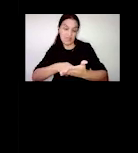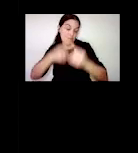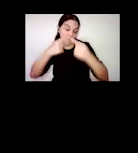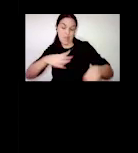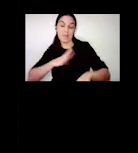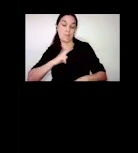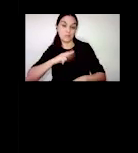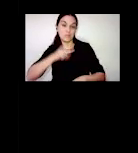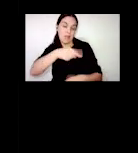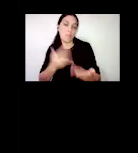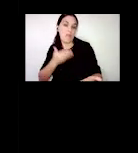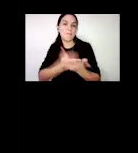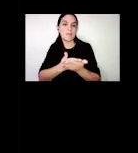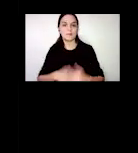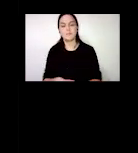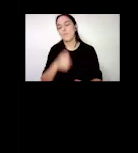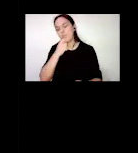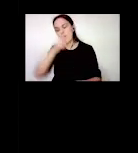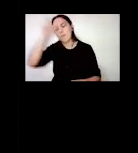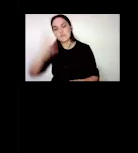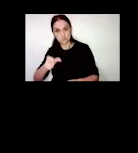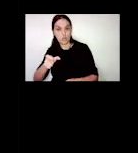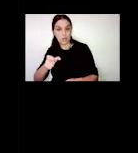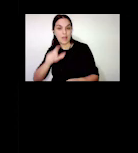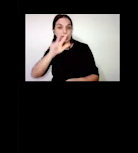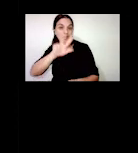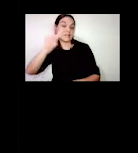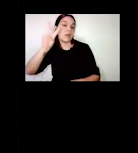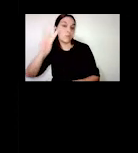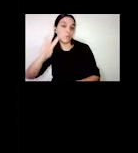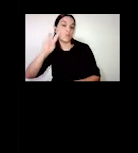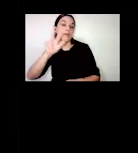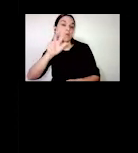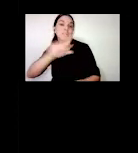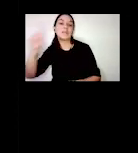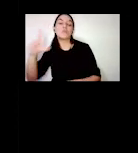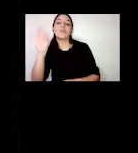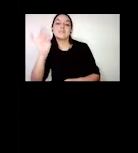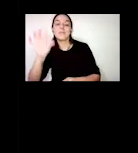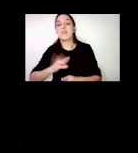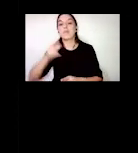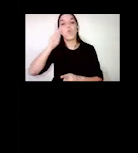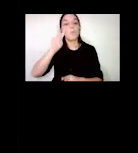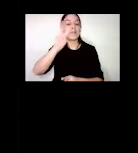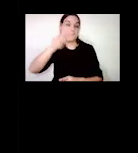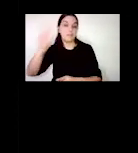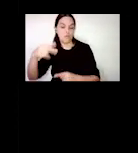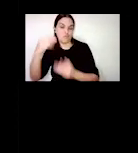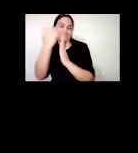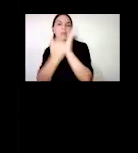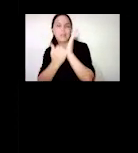un contribuyente, una persona que al 31/12/2022 cumpliera con todos los requisitos